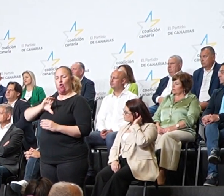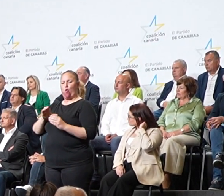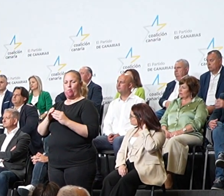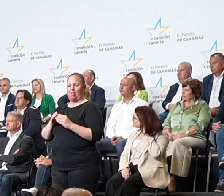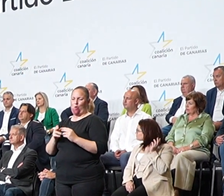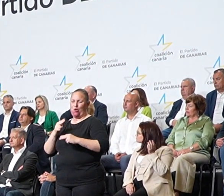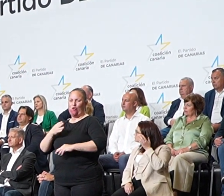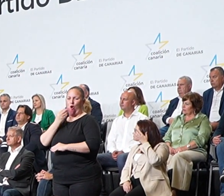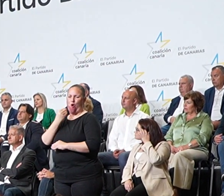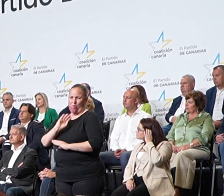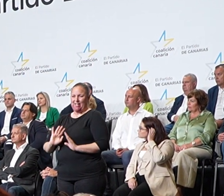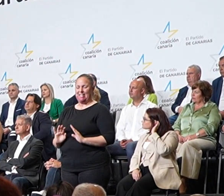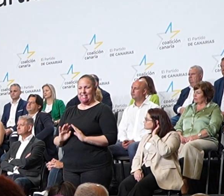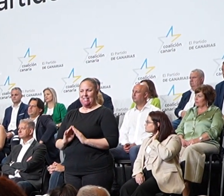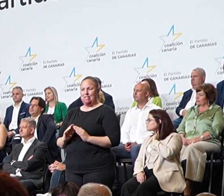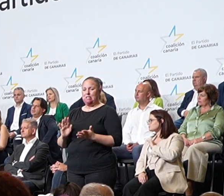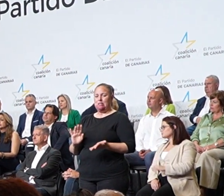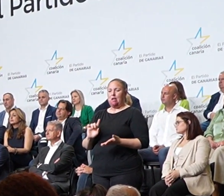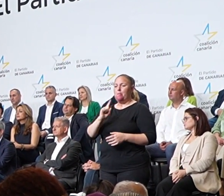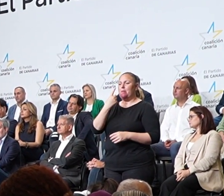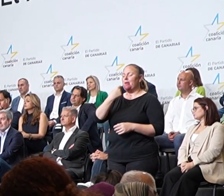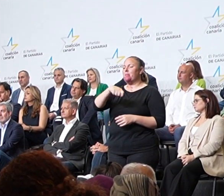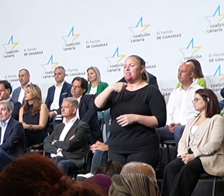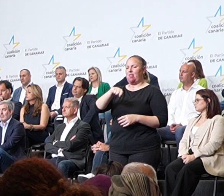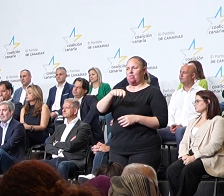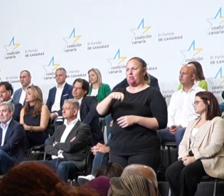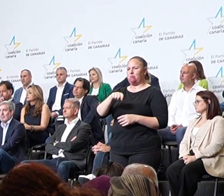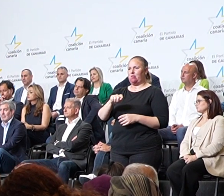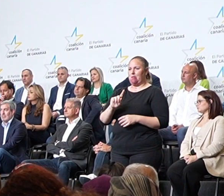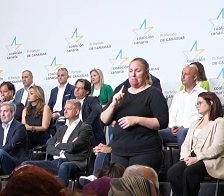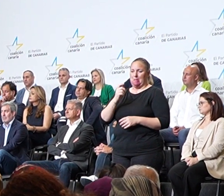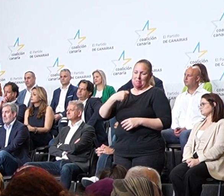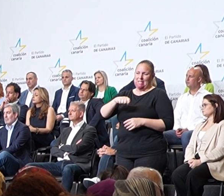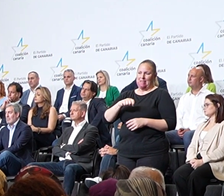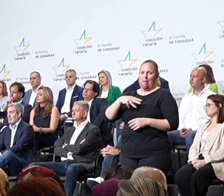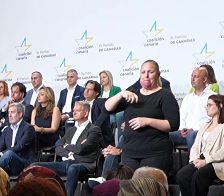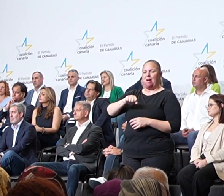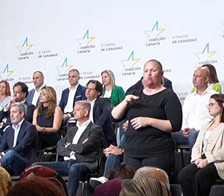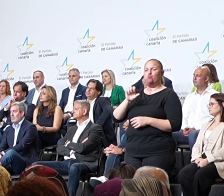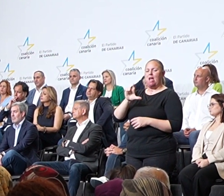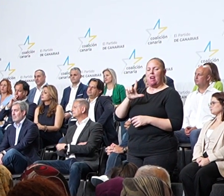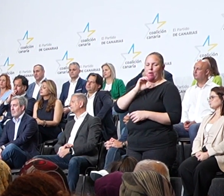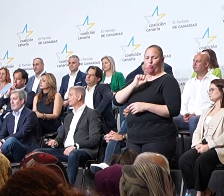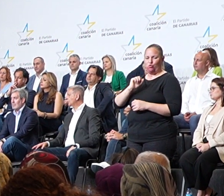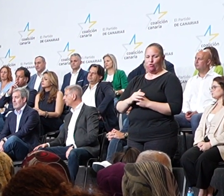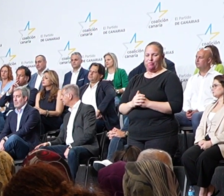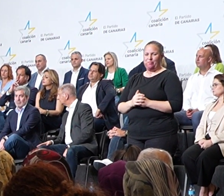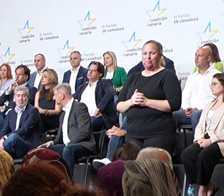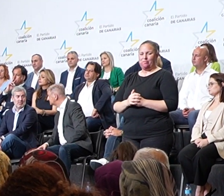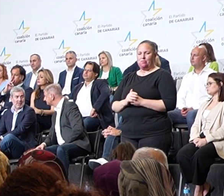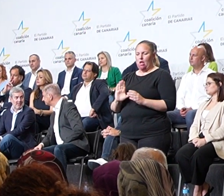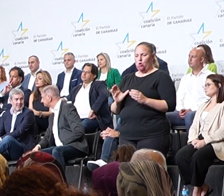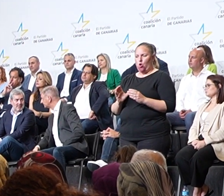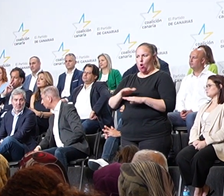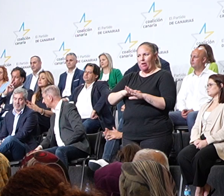joven. Y el primer presidente, su primer presidente, Manuel Hermoso, tenía en su